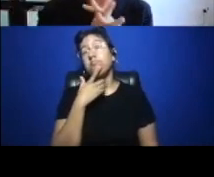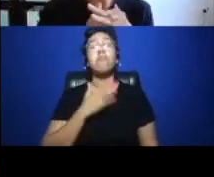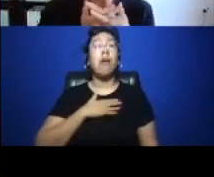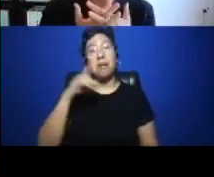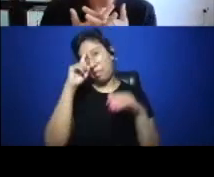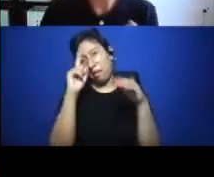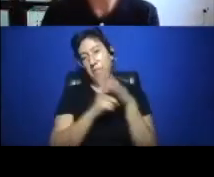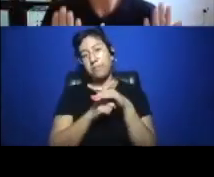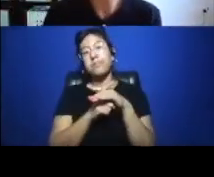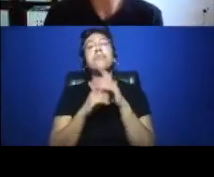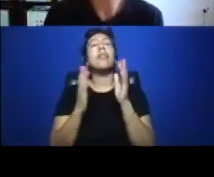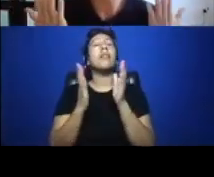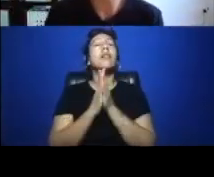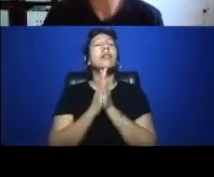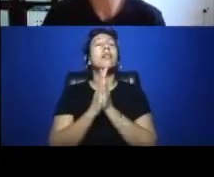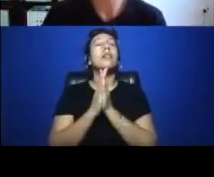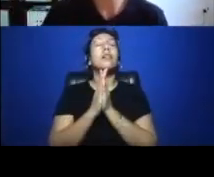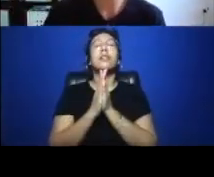mi pensamiento sobre esto,